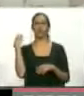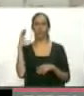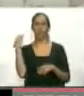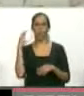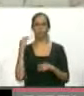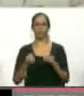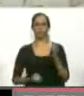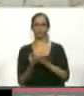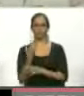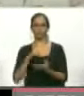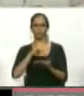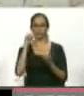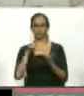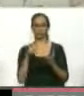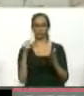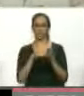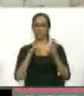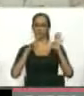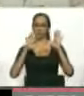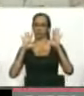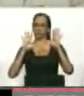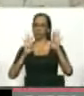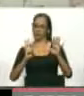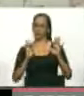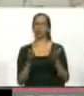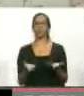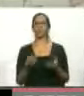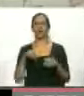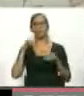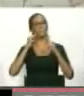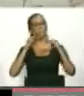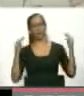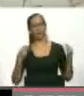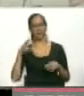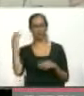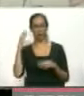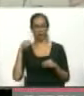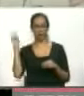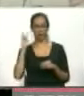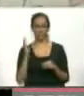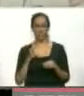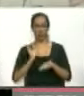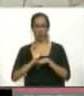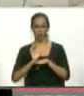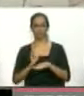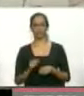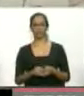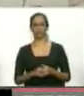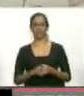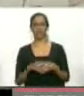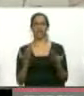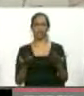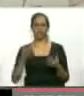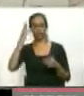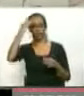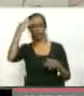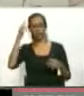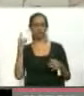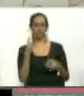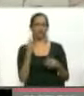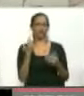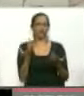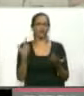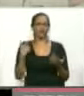1819 y conformada por los actuales estados de panamá colombia venezuela y ecuador aunque el sueño sólo duró